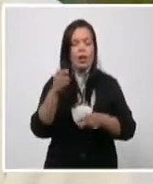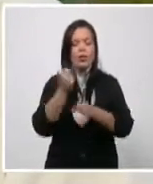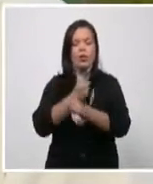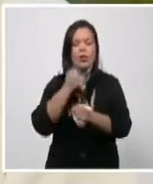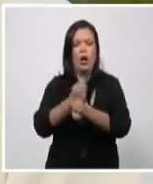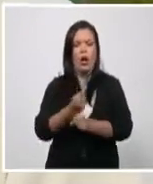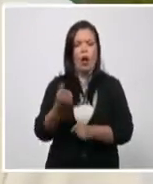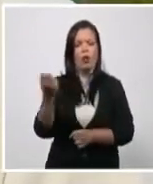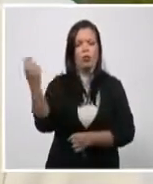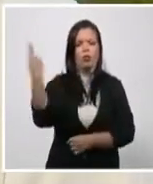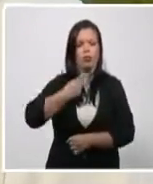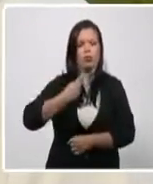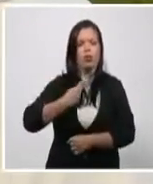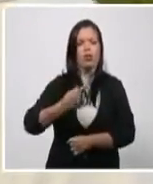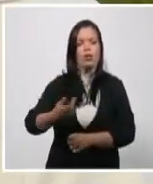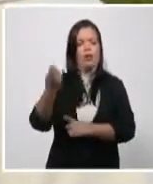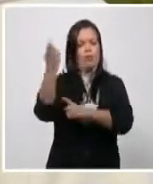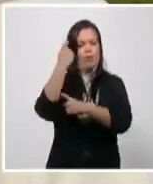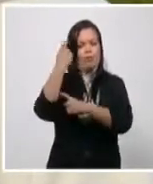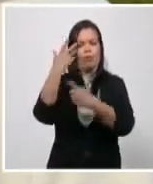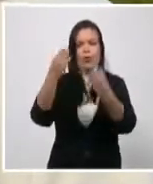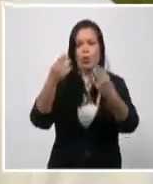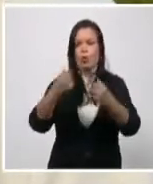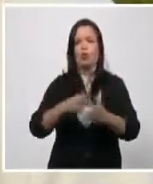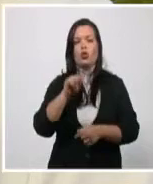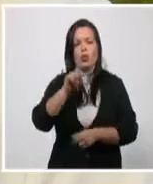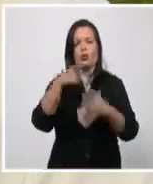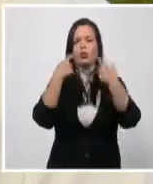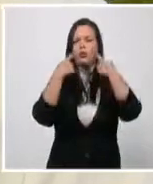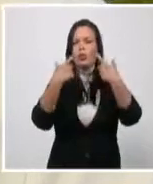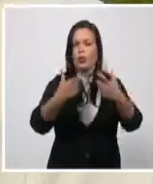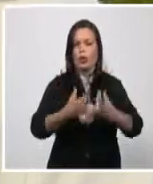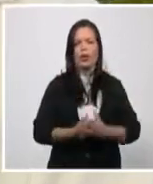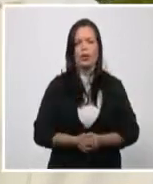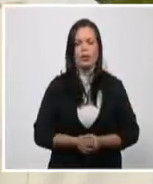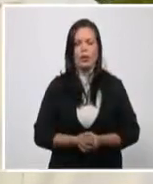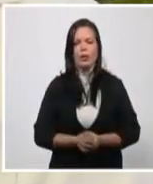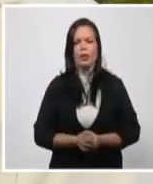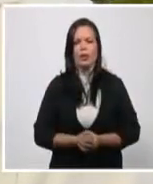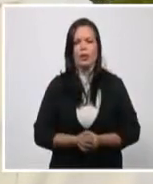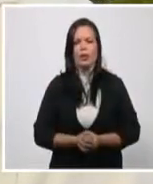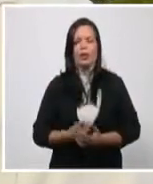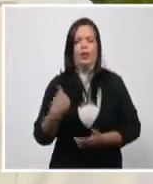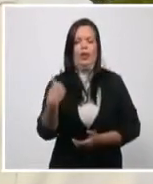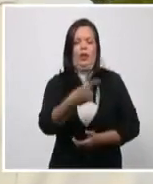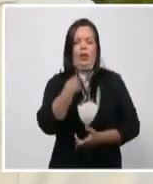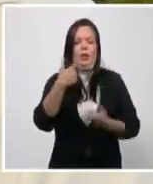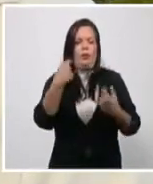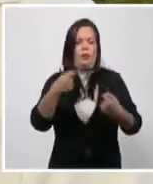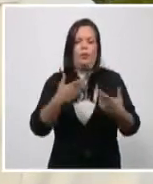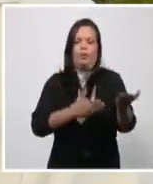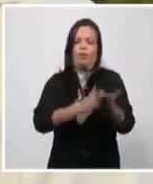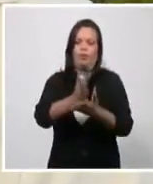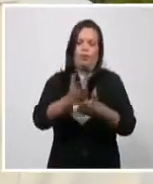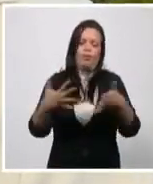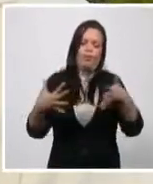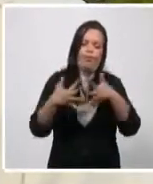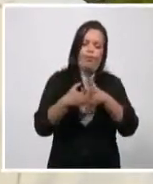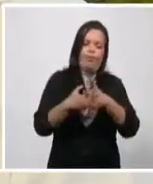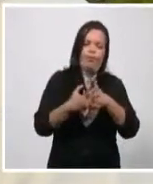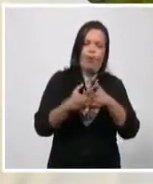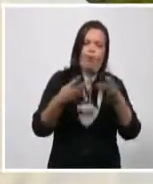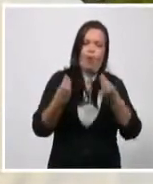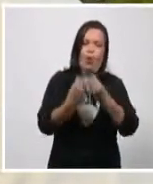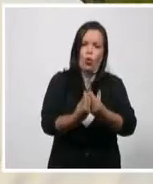misión, creo que en este momento el gremio médico del mundo tiene que estar muy activo, tiene que estar al